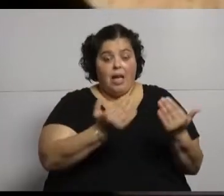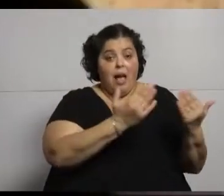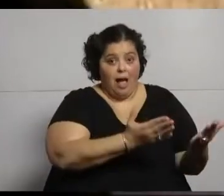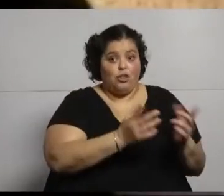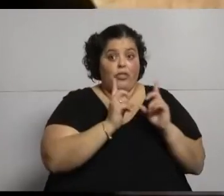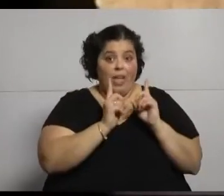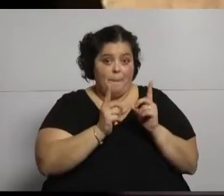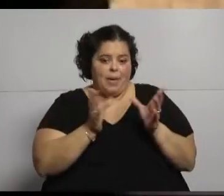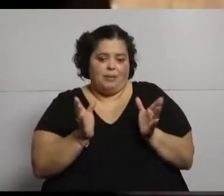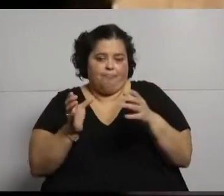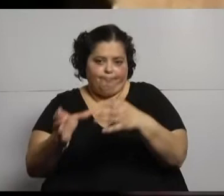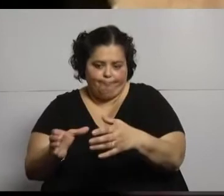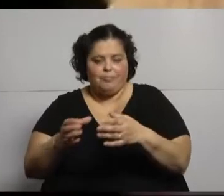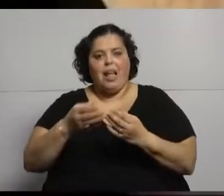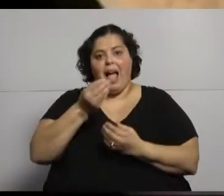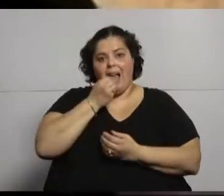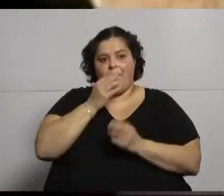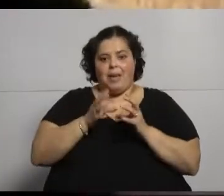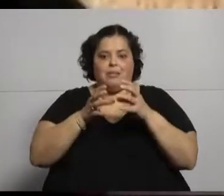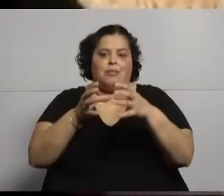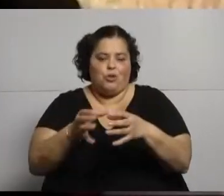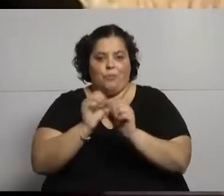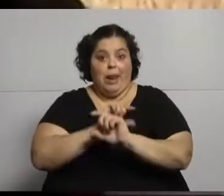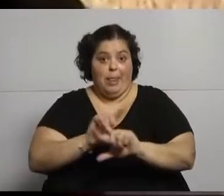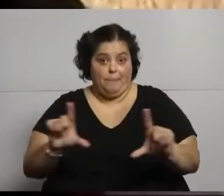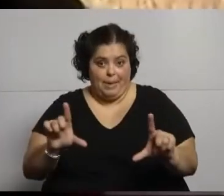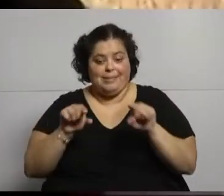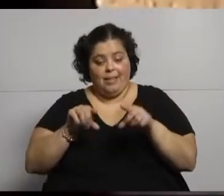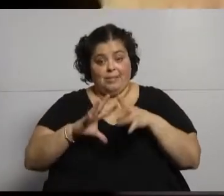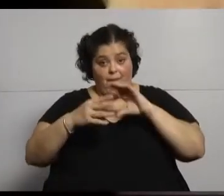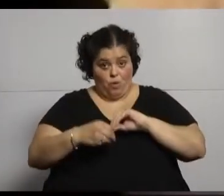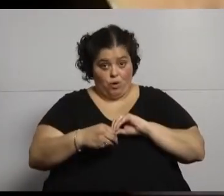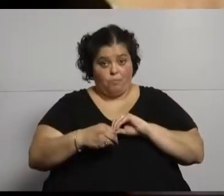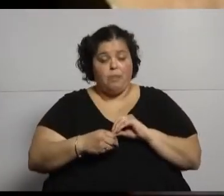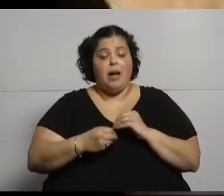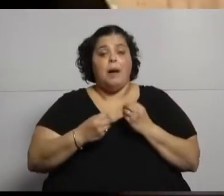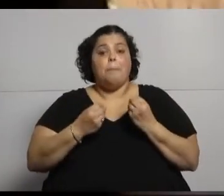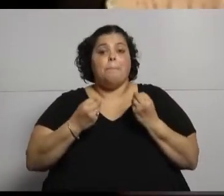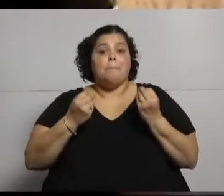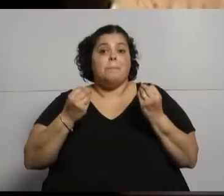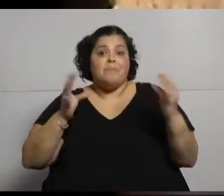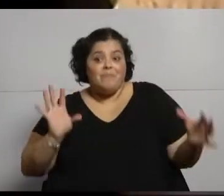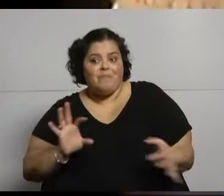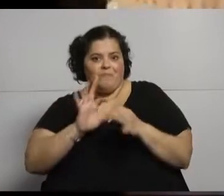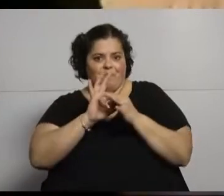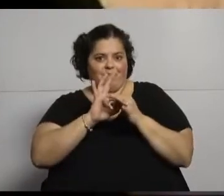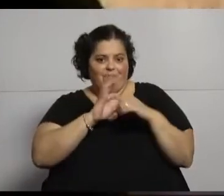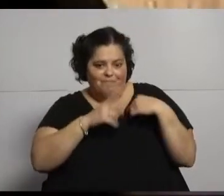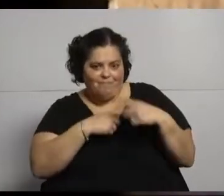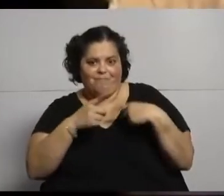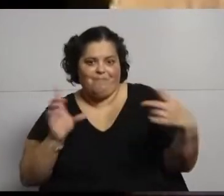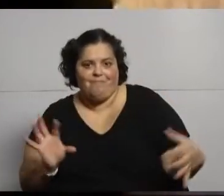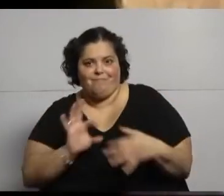de alimentos y kit de limpieza. De ese modo y de esa manera lográbamos reenlazar los vínculos,